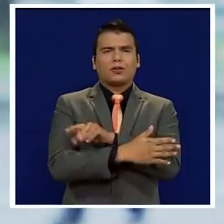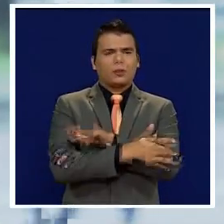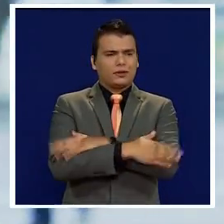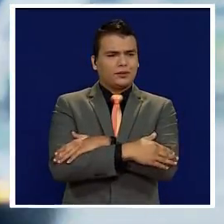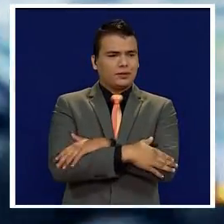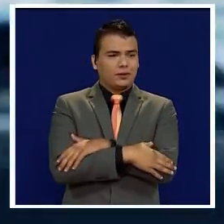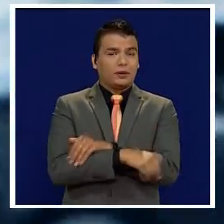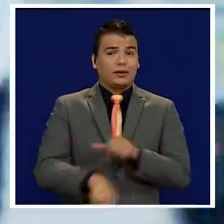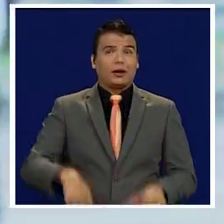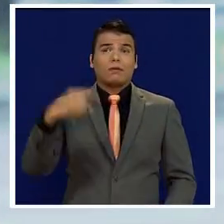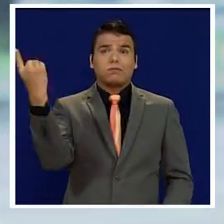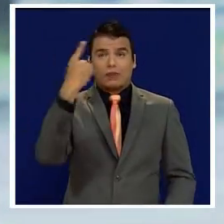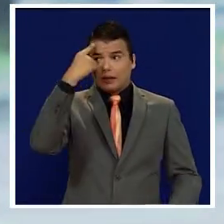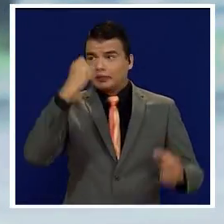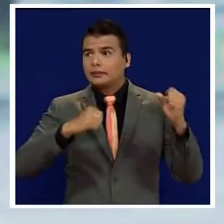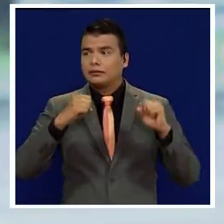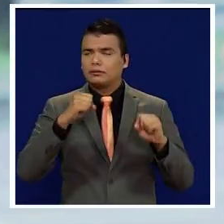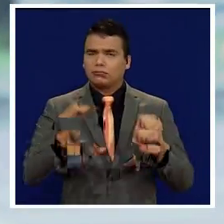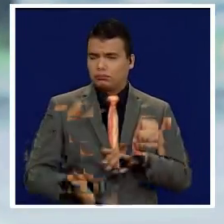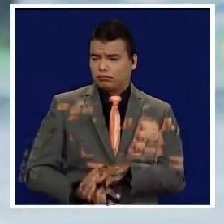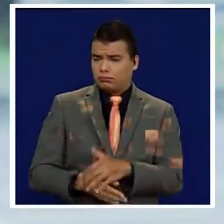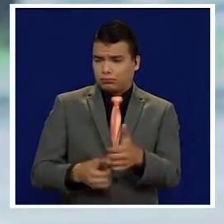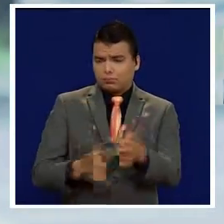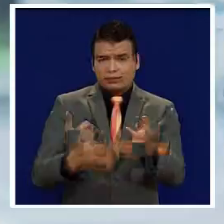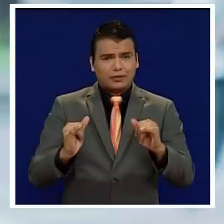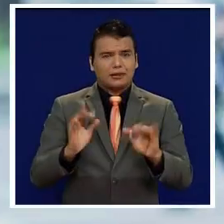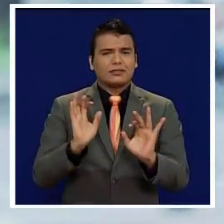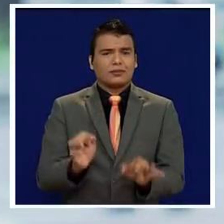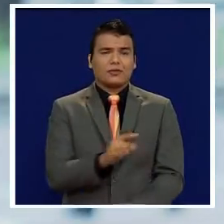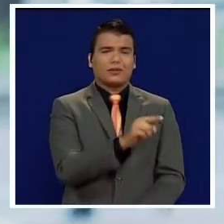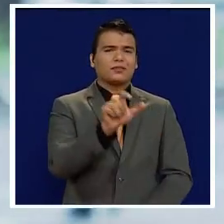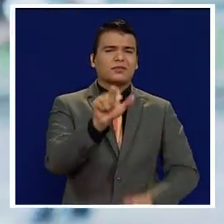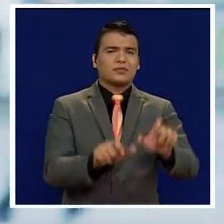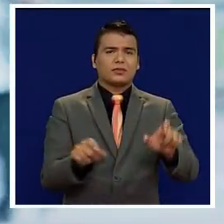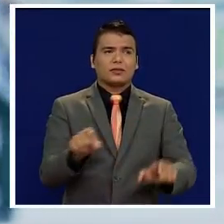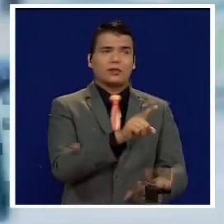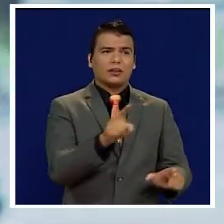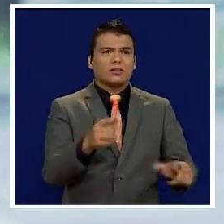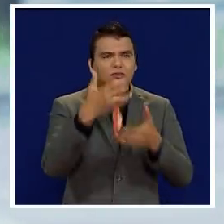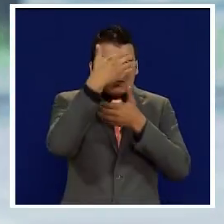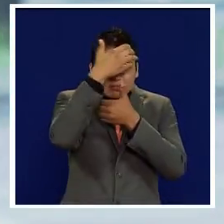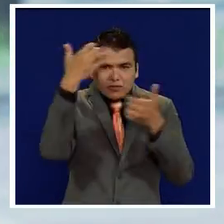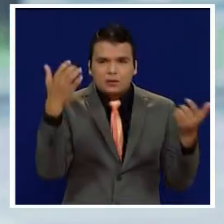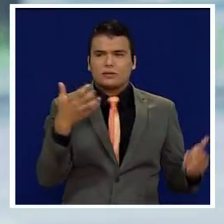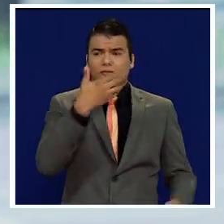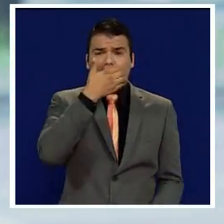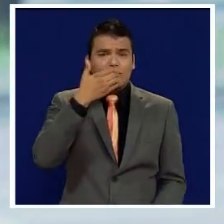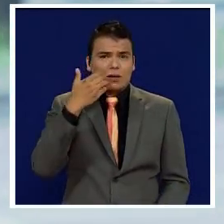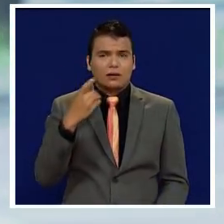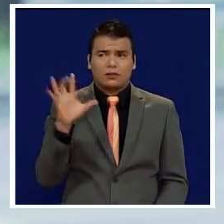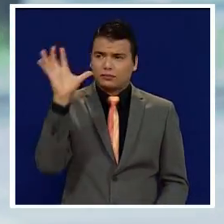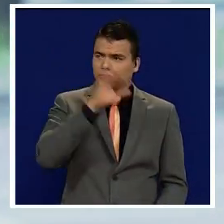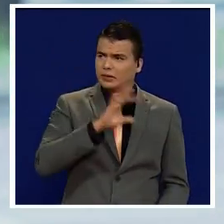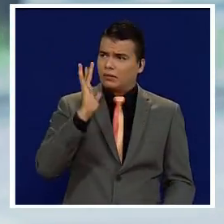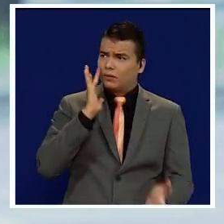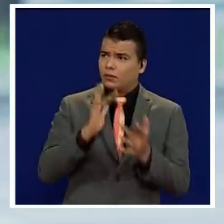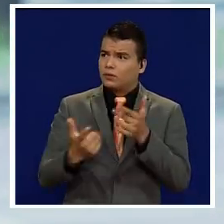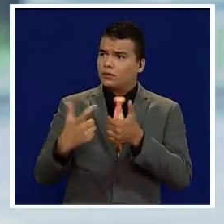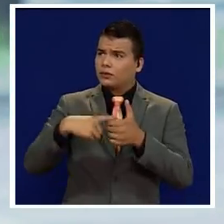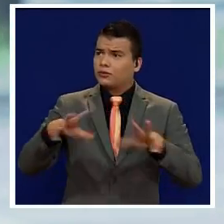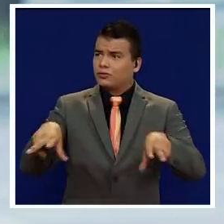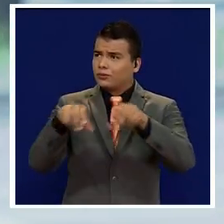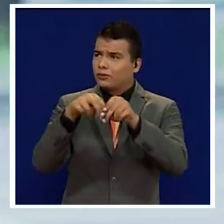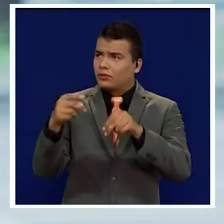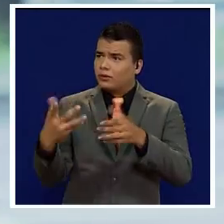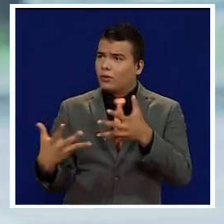nos espera que si seguimos haciendo bien el ejercicio, pues vamos a lograr que todas estas personas que hoy están en los grupos, pues vean en la legalidad y vean en la reintegración,